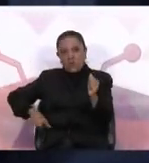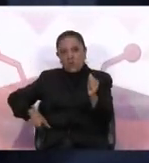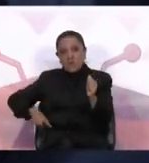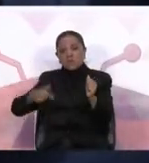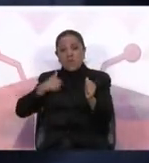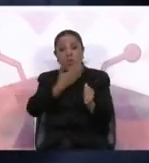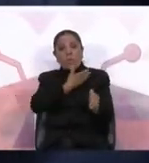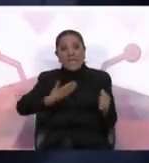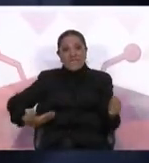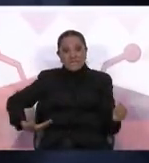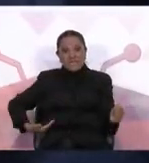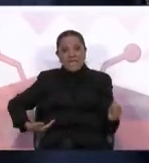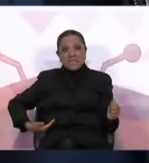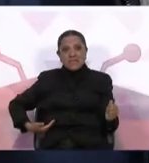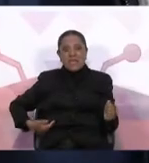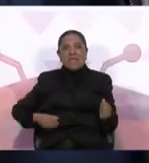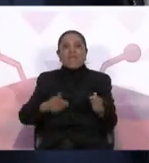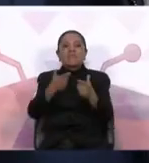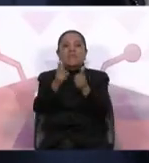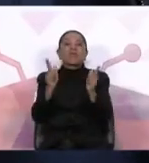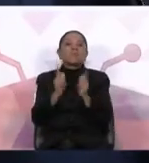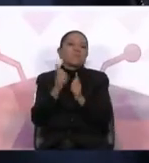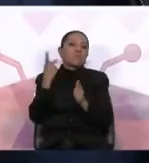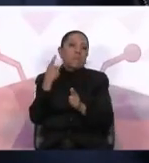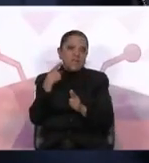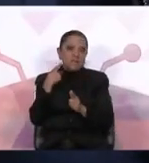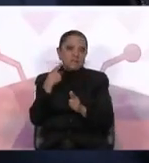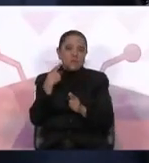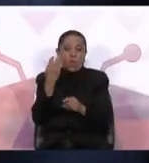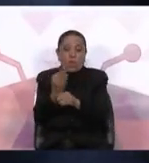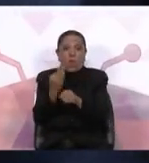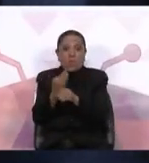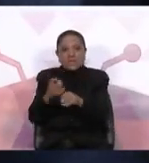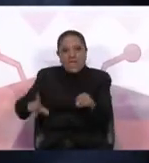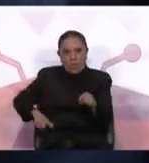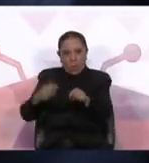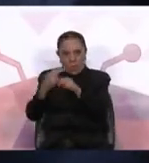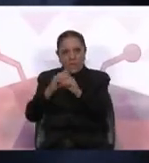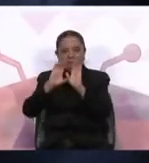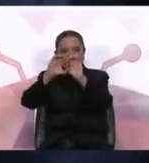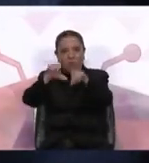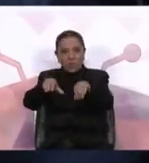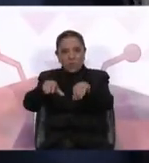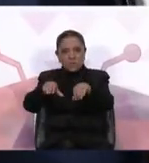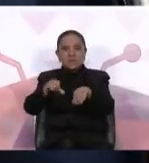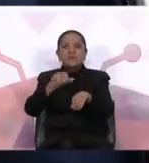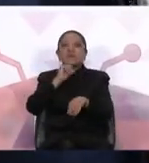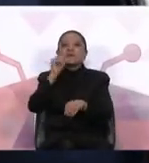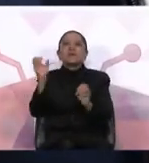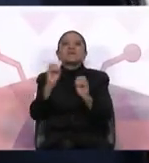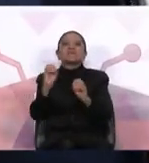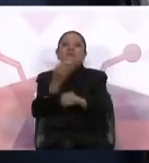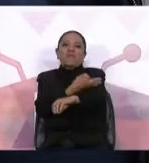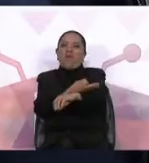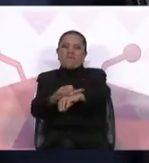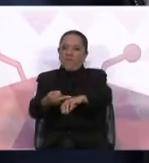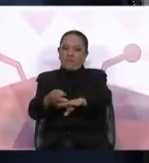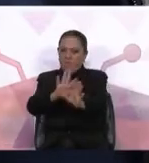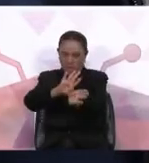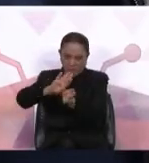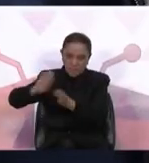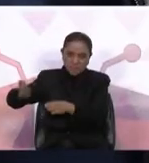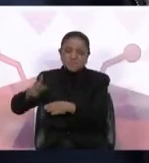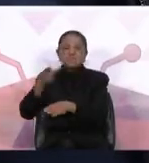llevó al actual gobernador a ese cargo y nada que ver con un tema familiar primero en segundo tema